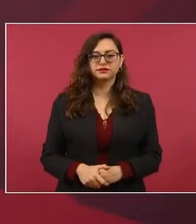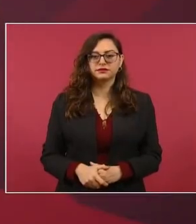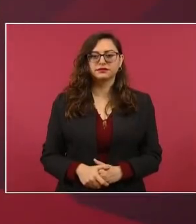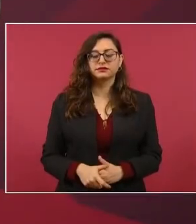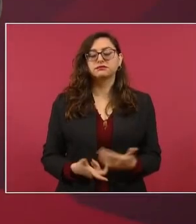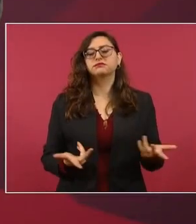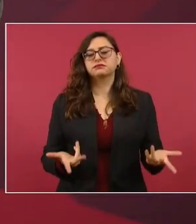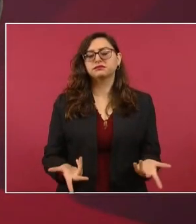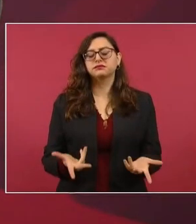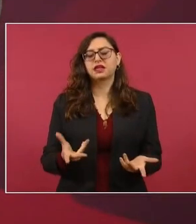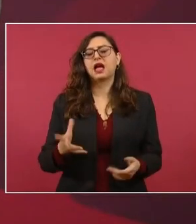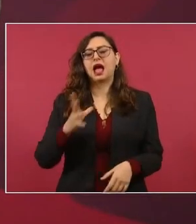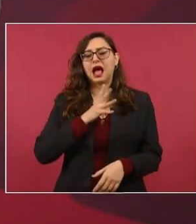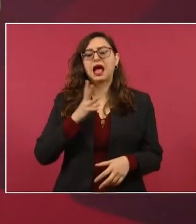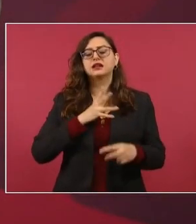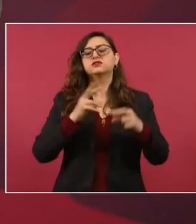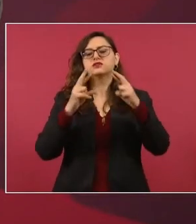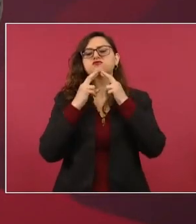cerradas,